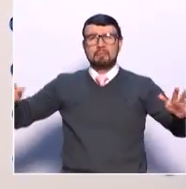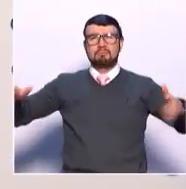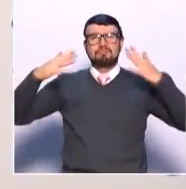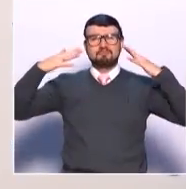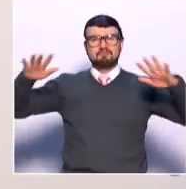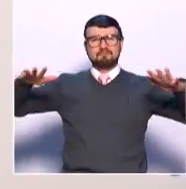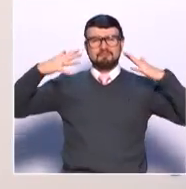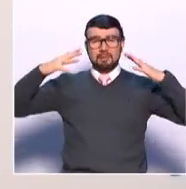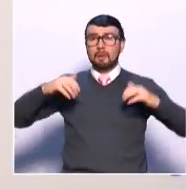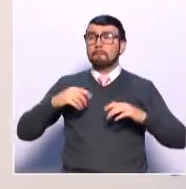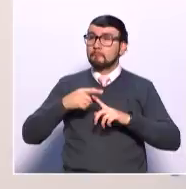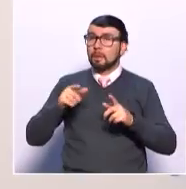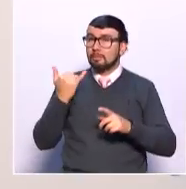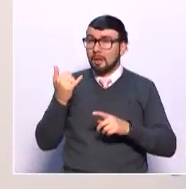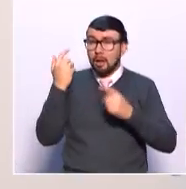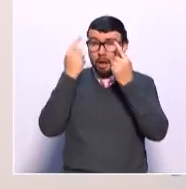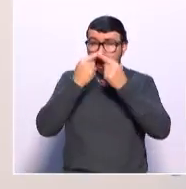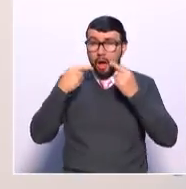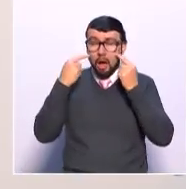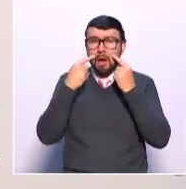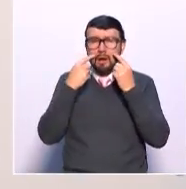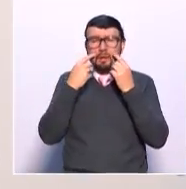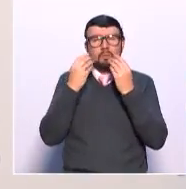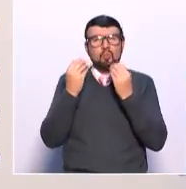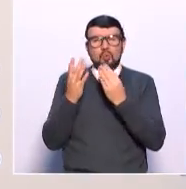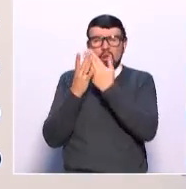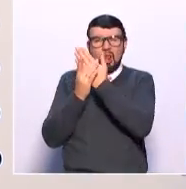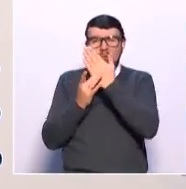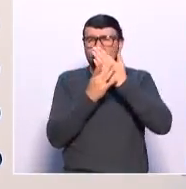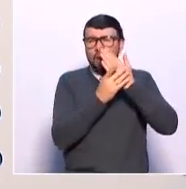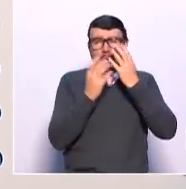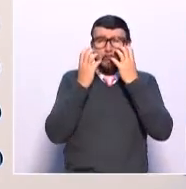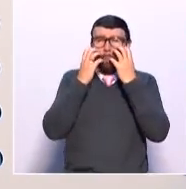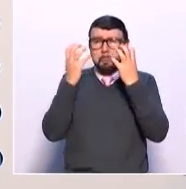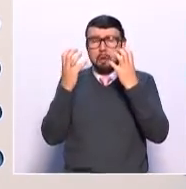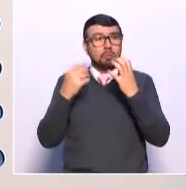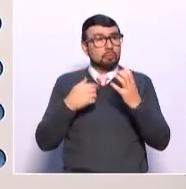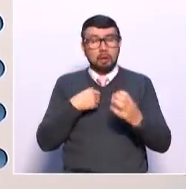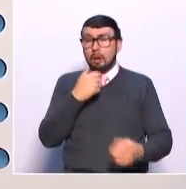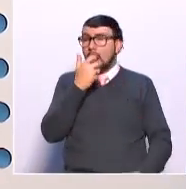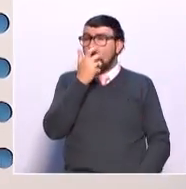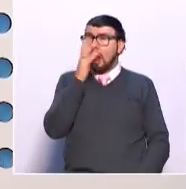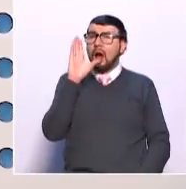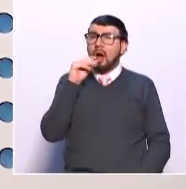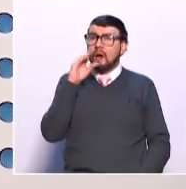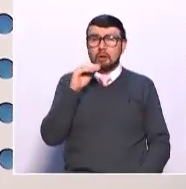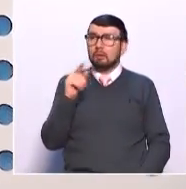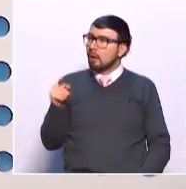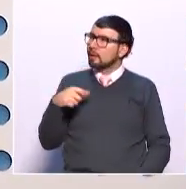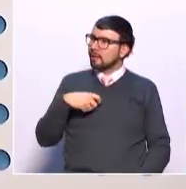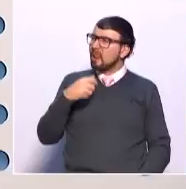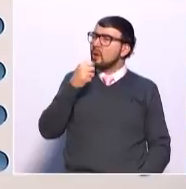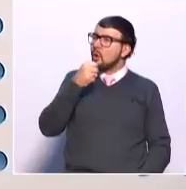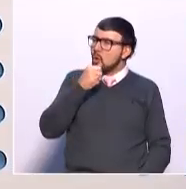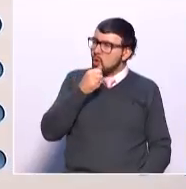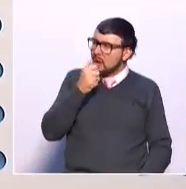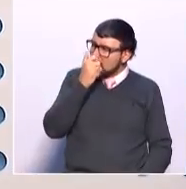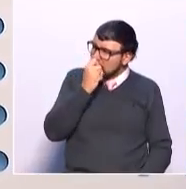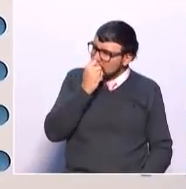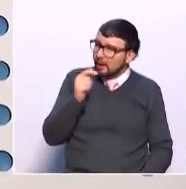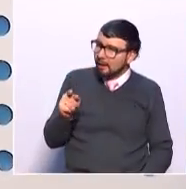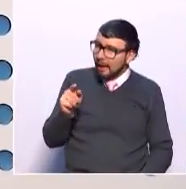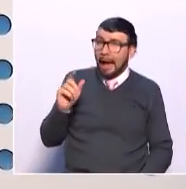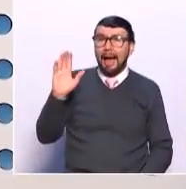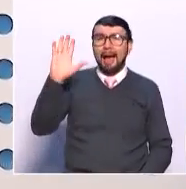pus todas estas cámaras de aire o no habla hija no viaje como si estuviera tapado y una hija y tiene gripa es